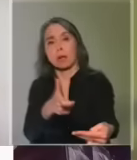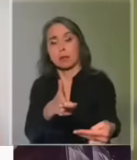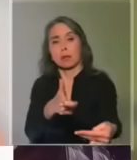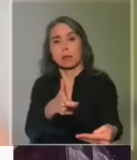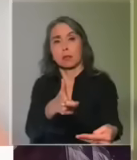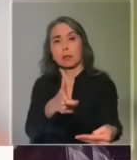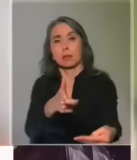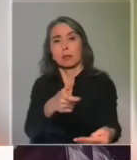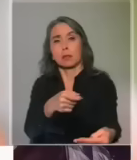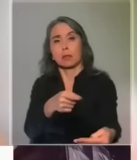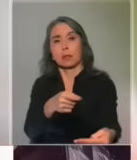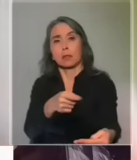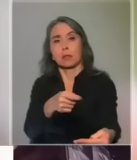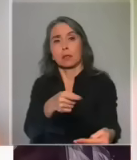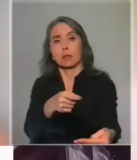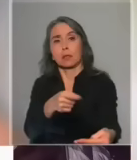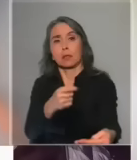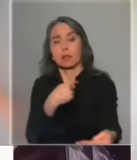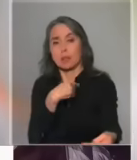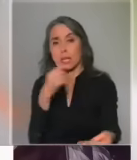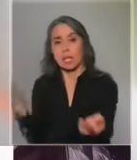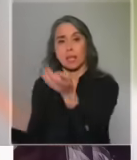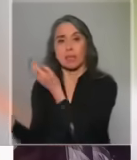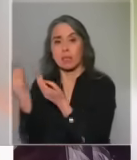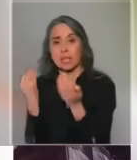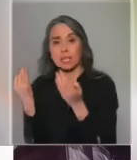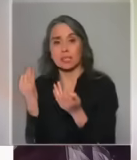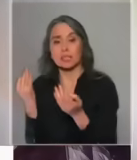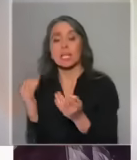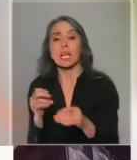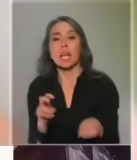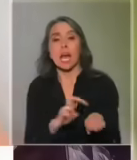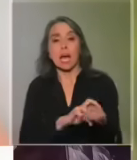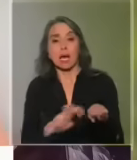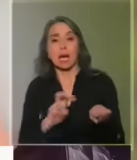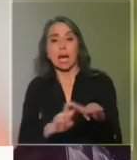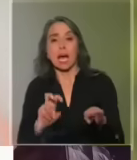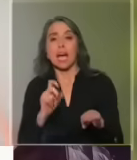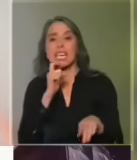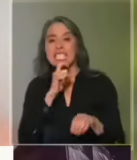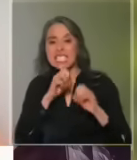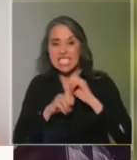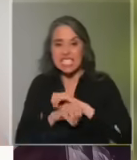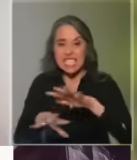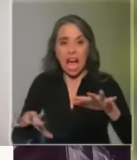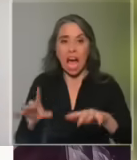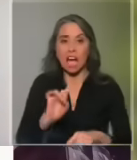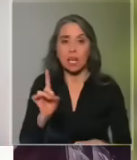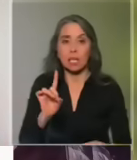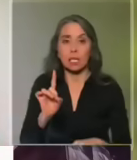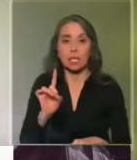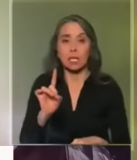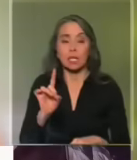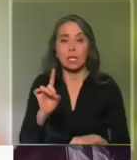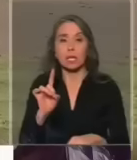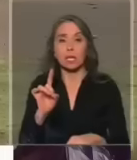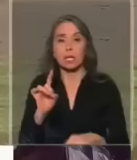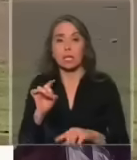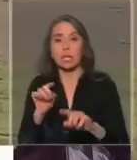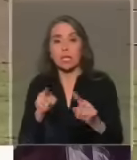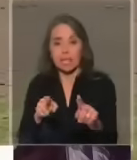Y por lo que dicen, fue así, porque la sangre no estaba así como que le dispararon ahí.